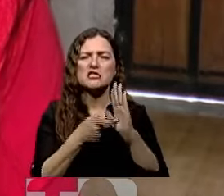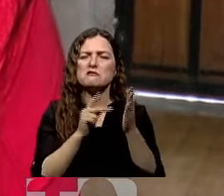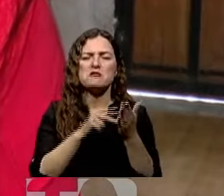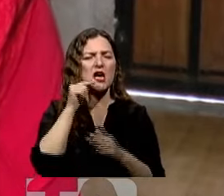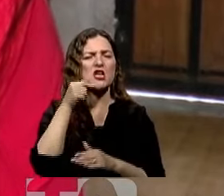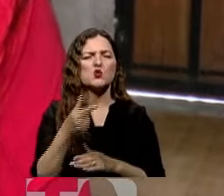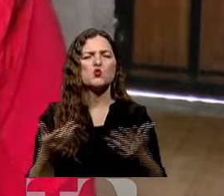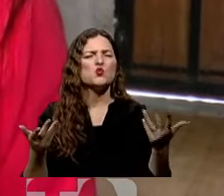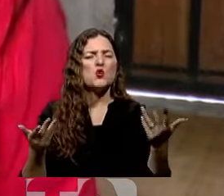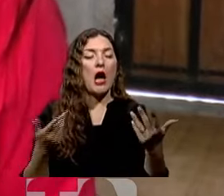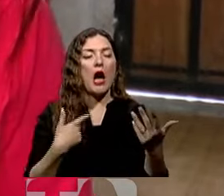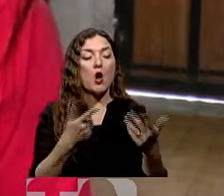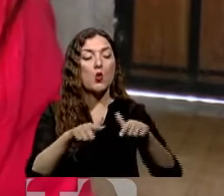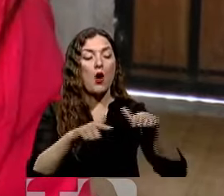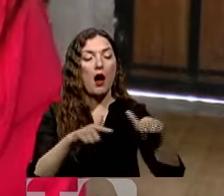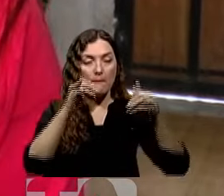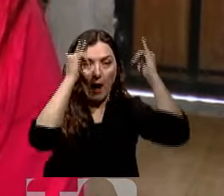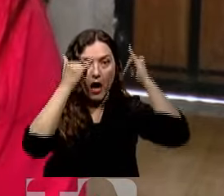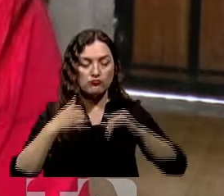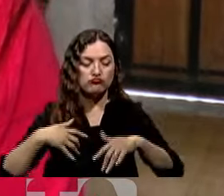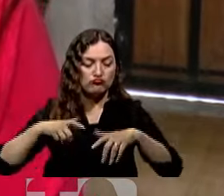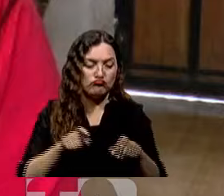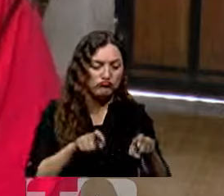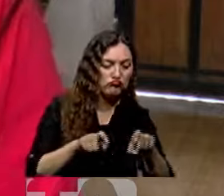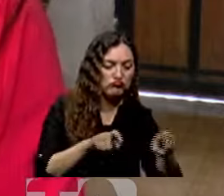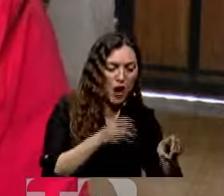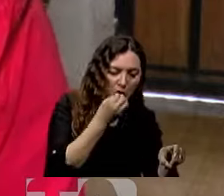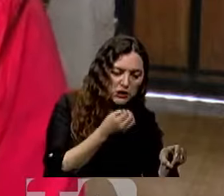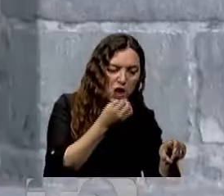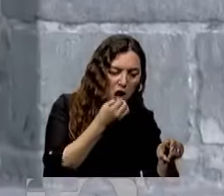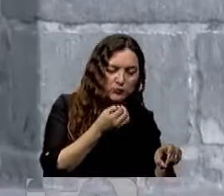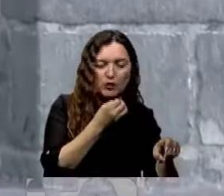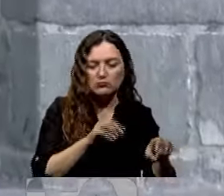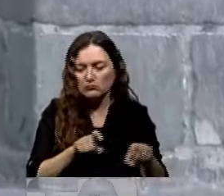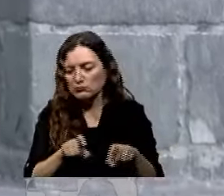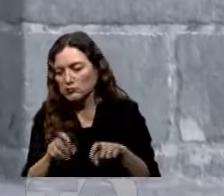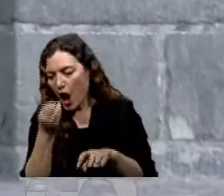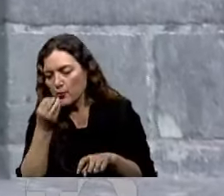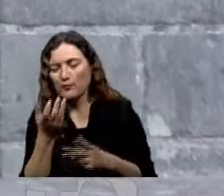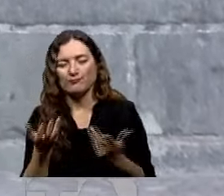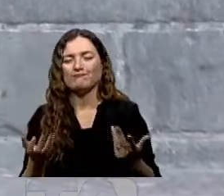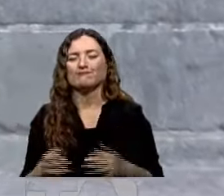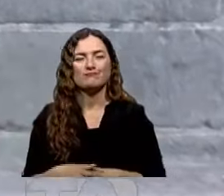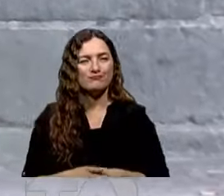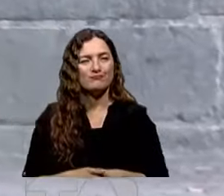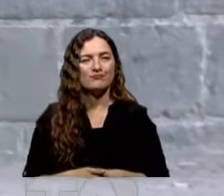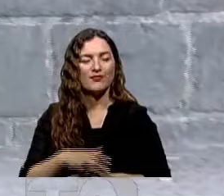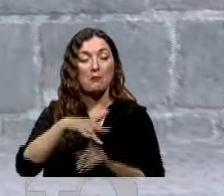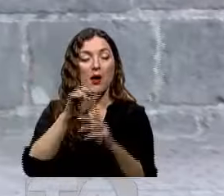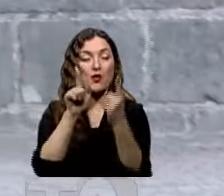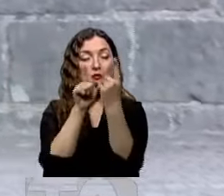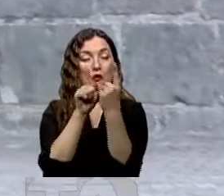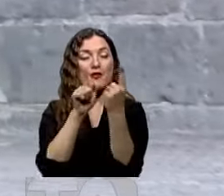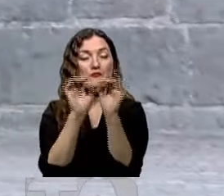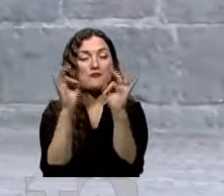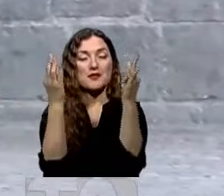para que las personas puedan salir con sus animales a pastorear. Actualmente el parque elegido es un punto de encuentro tanto